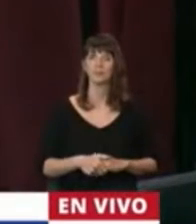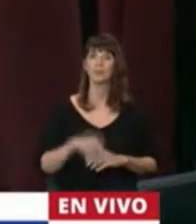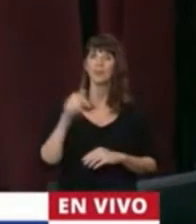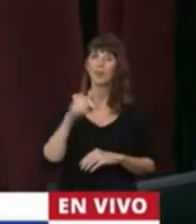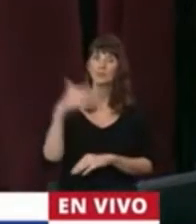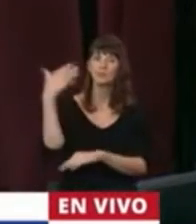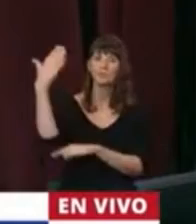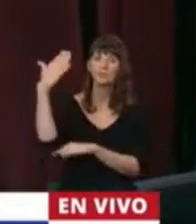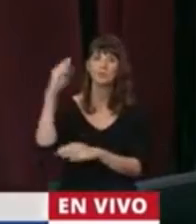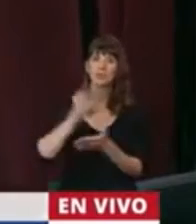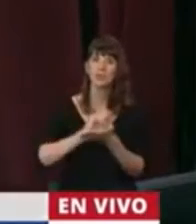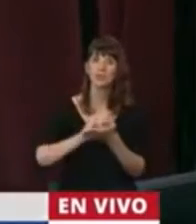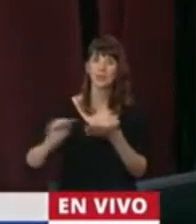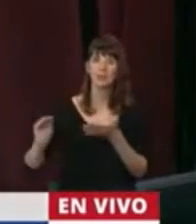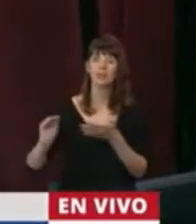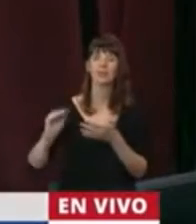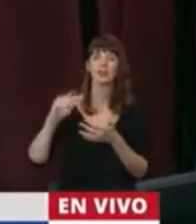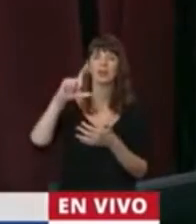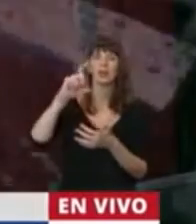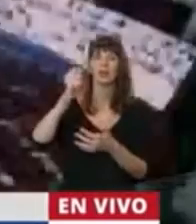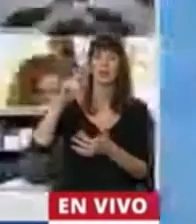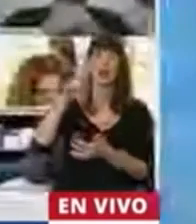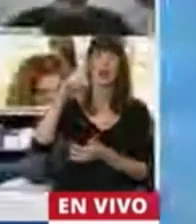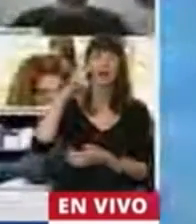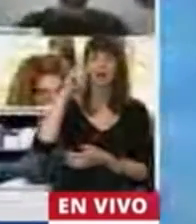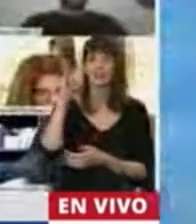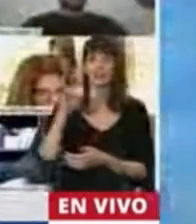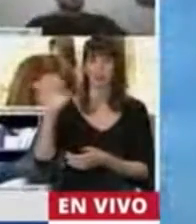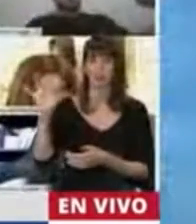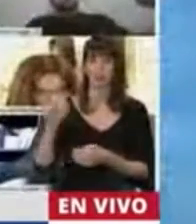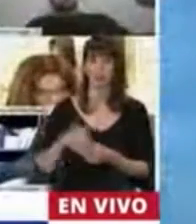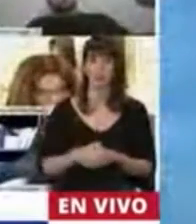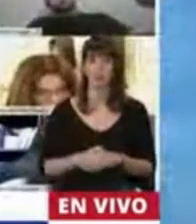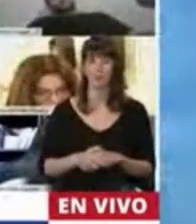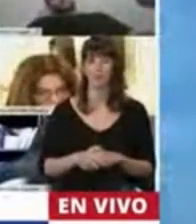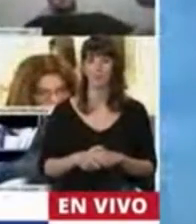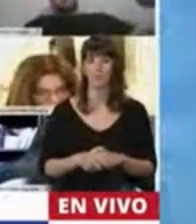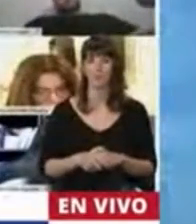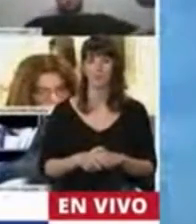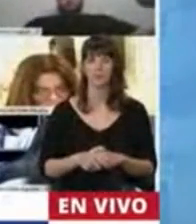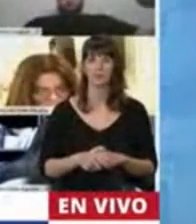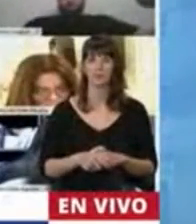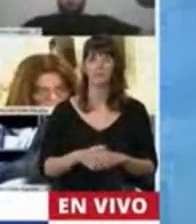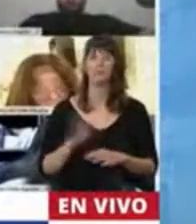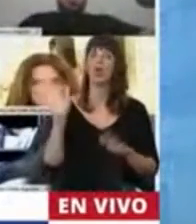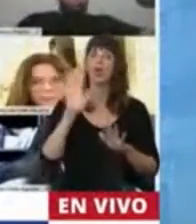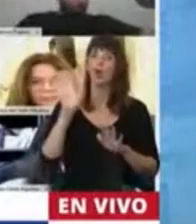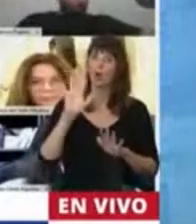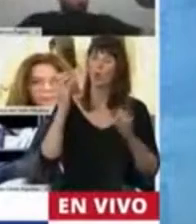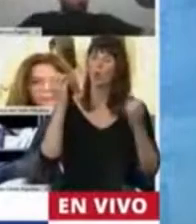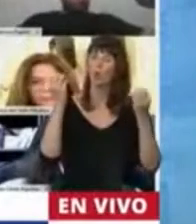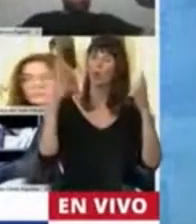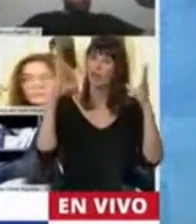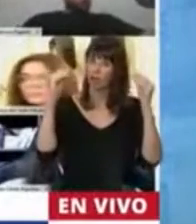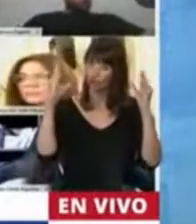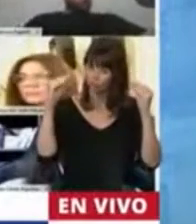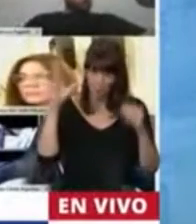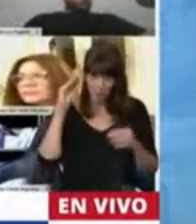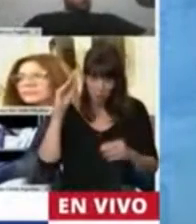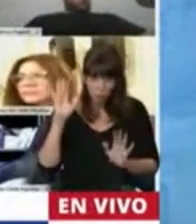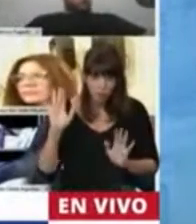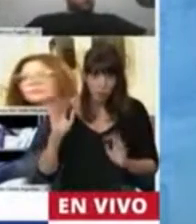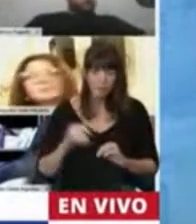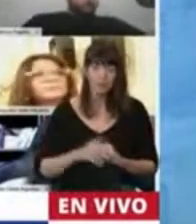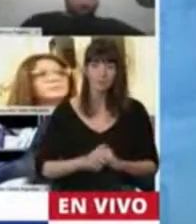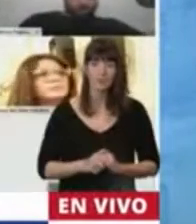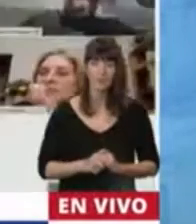queríamos que establezca plazos para que esto sea más previsible para el empleador y para el trabajador también, que no se estableció, y que se